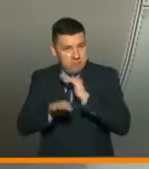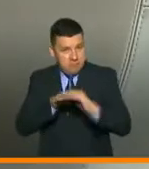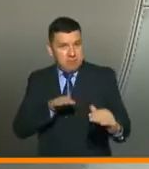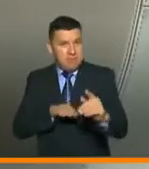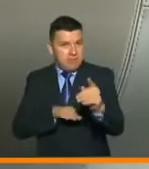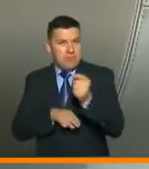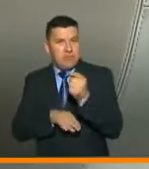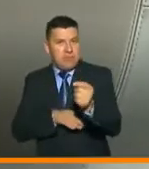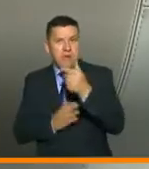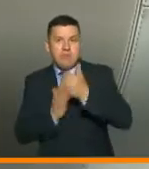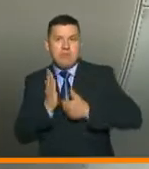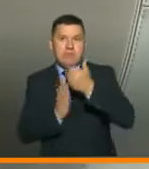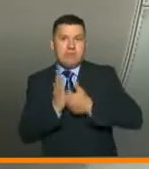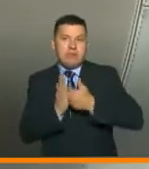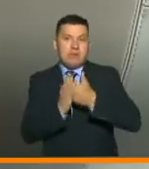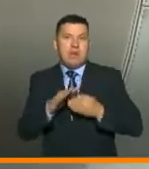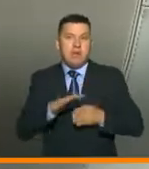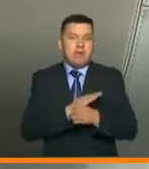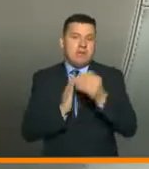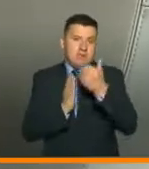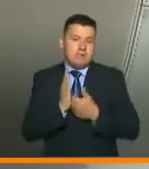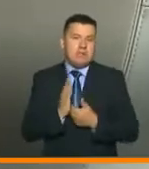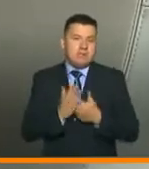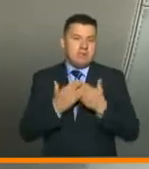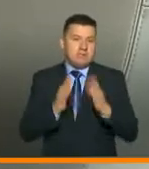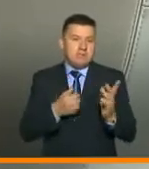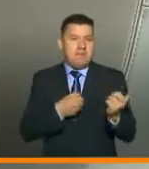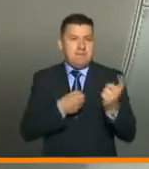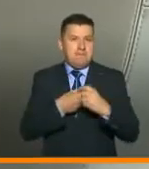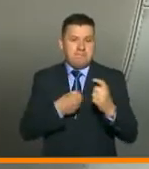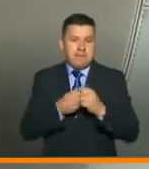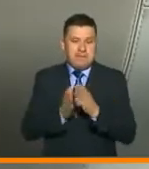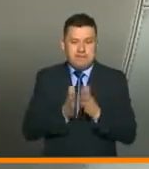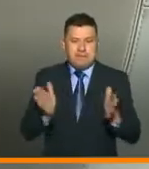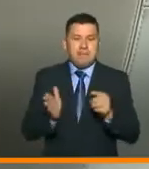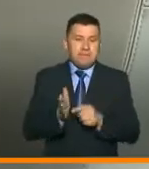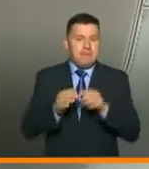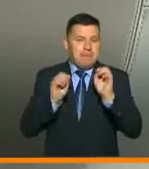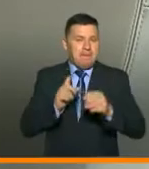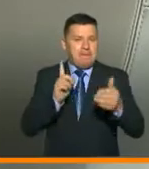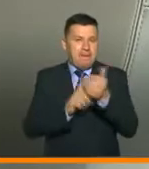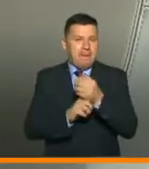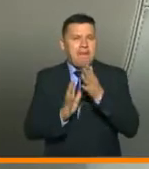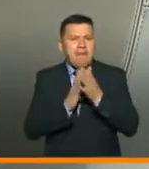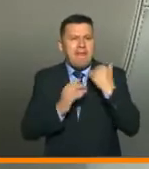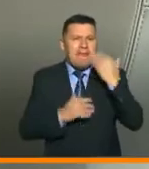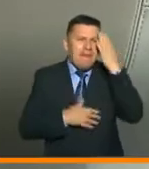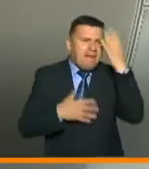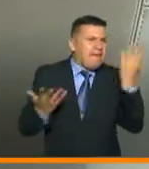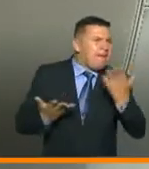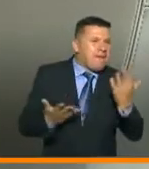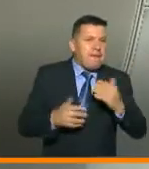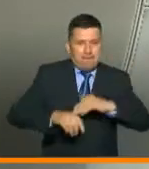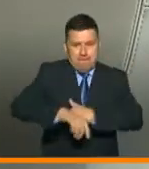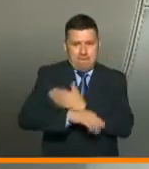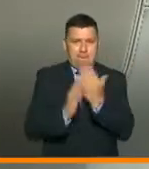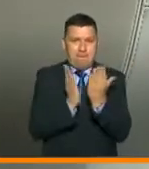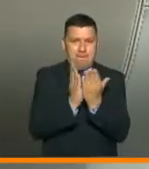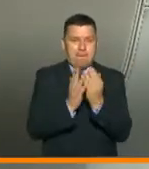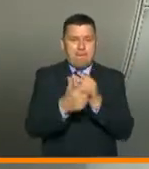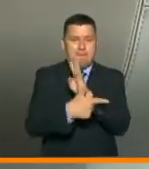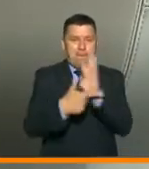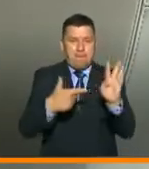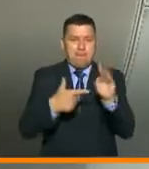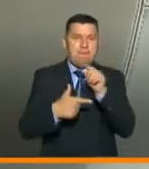a hacer pronto el trámite de legalización y está abierta la siguiente etapa también, la pueden encontrar la información en la página del Ministerio y en la página del